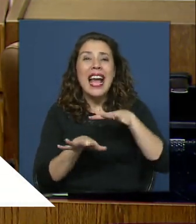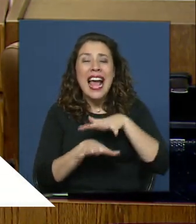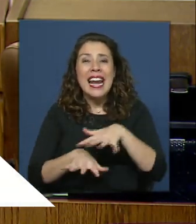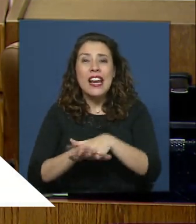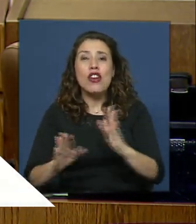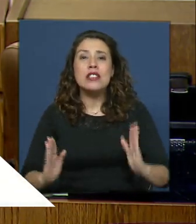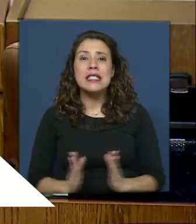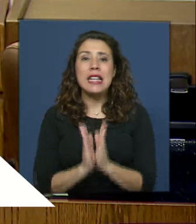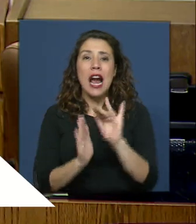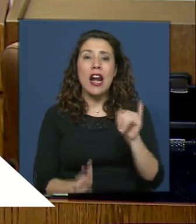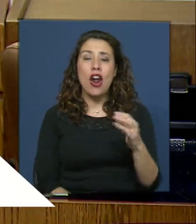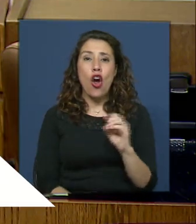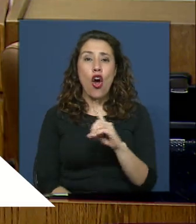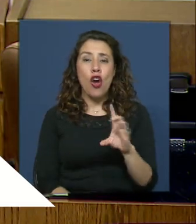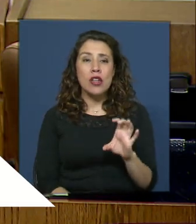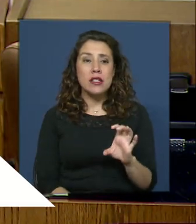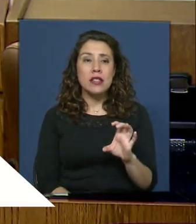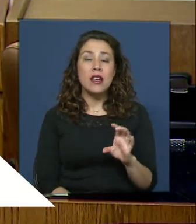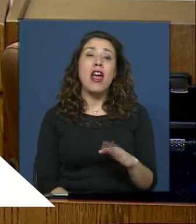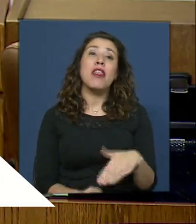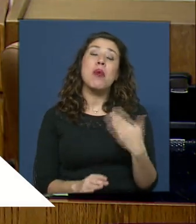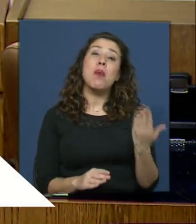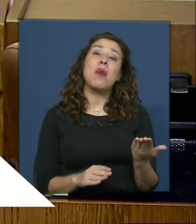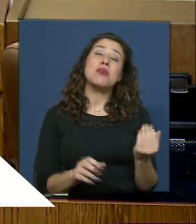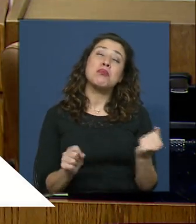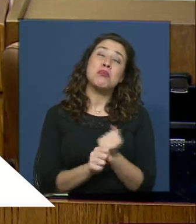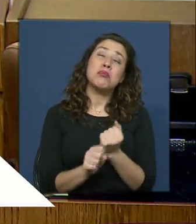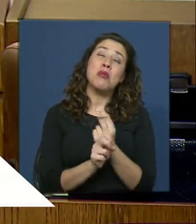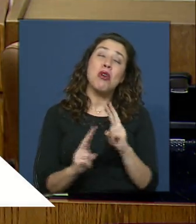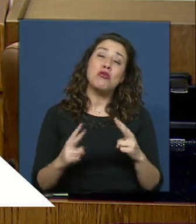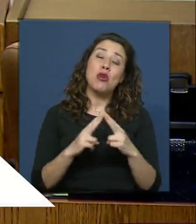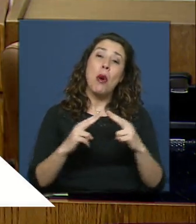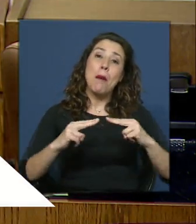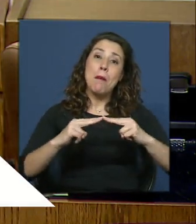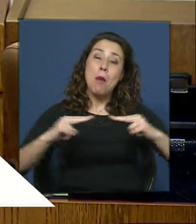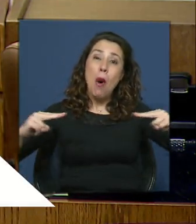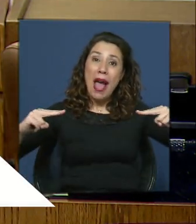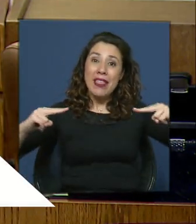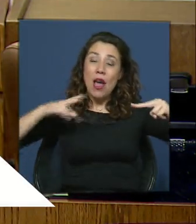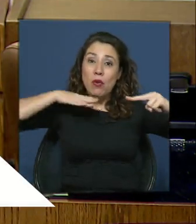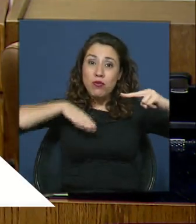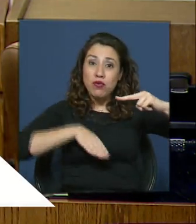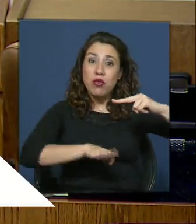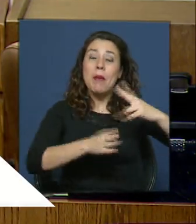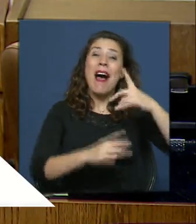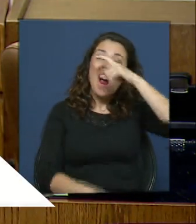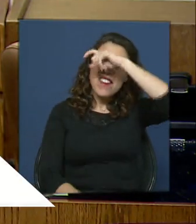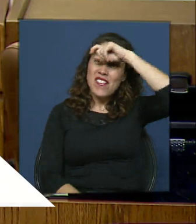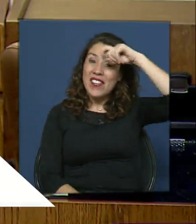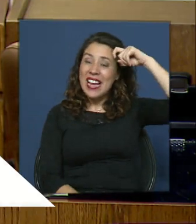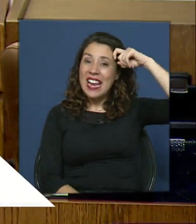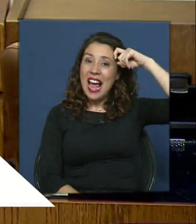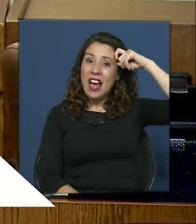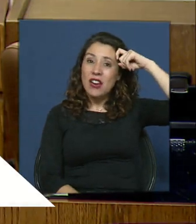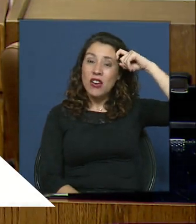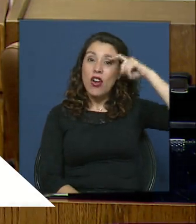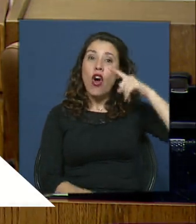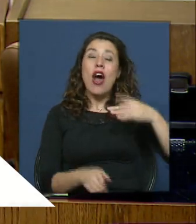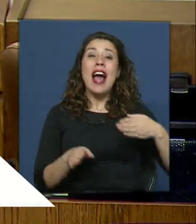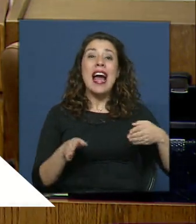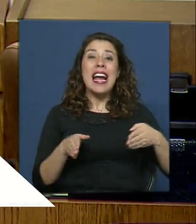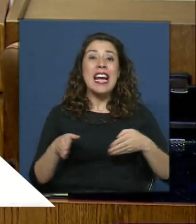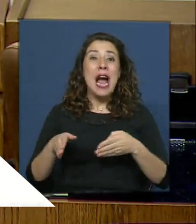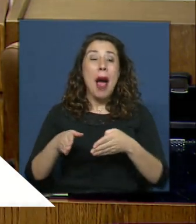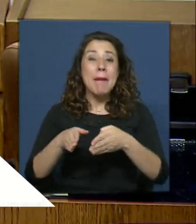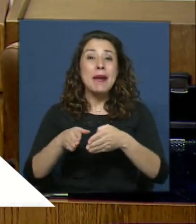José, y que finalmente se construyó un puente por arriba para, de tal manera que en los meses de verano no se cortara ese camino con